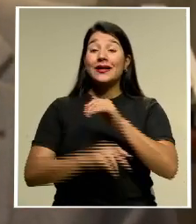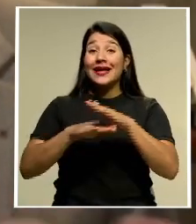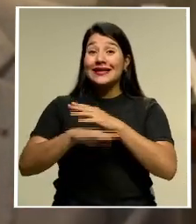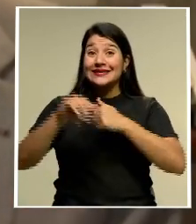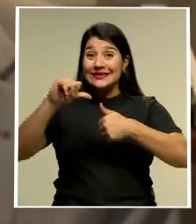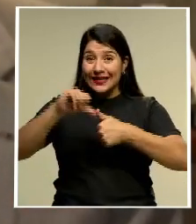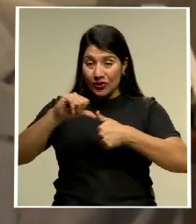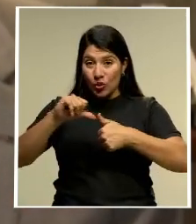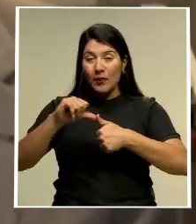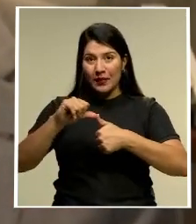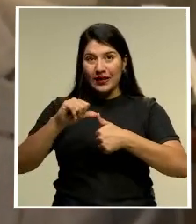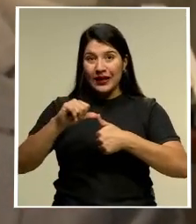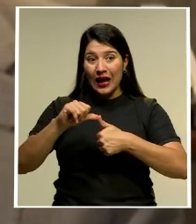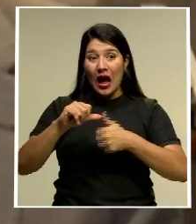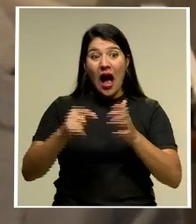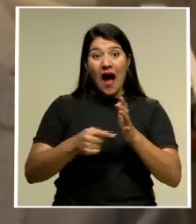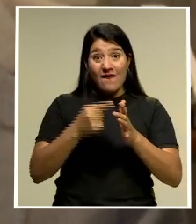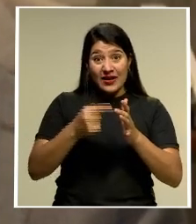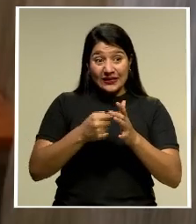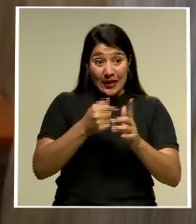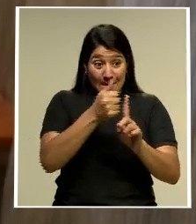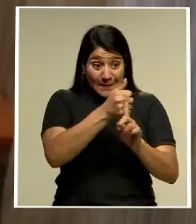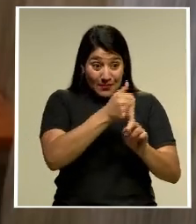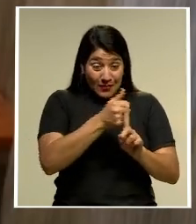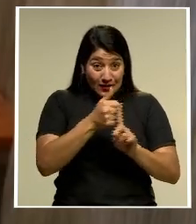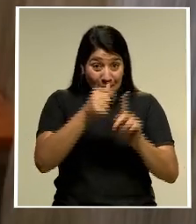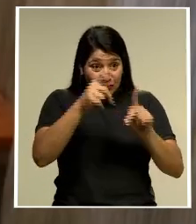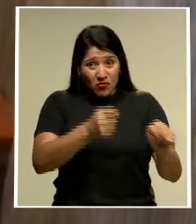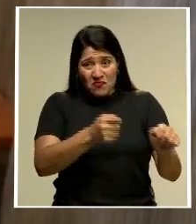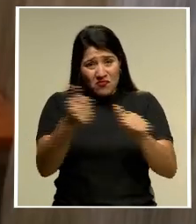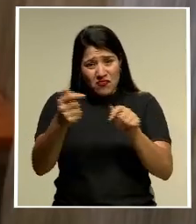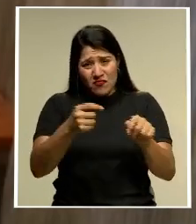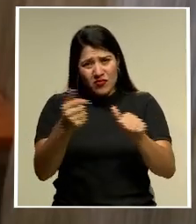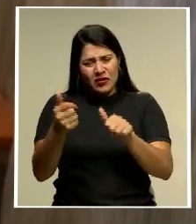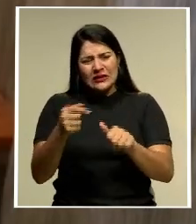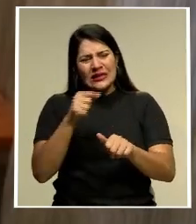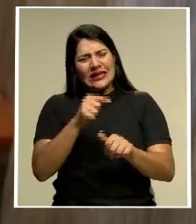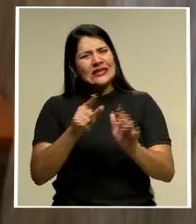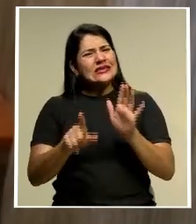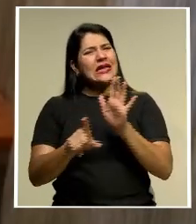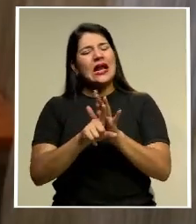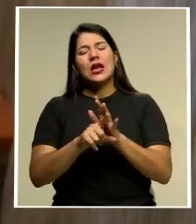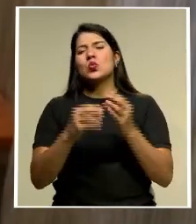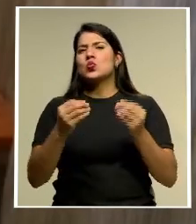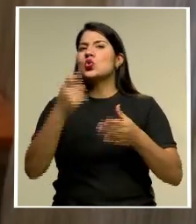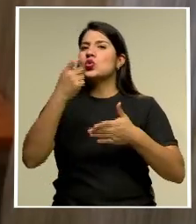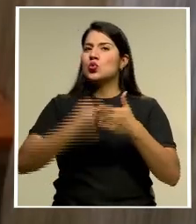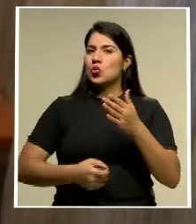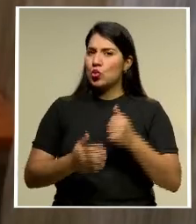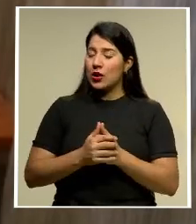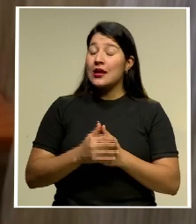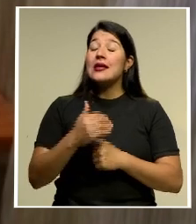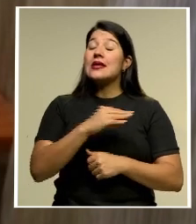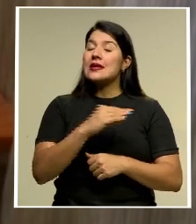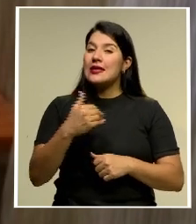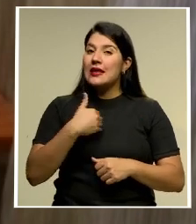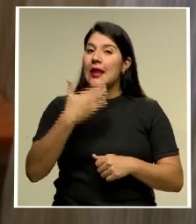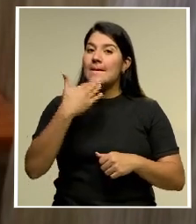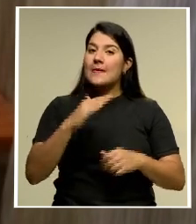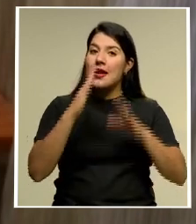que expulsan población, viera qué legislación antimigratoria más dura tienen y qué maltratan